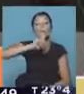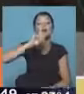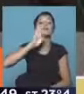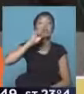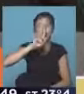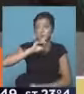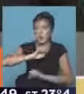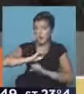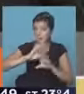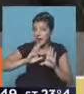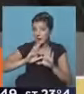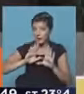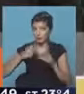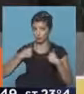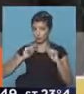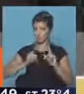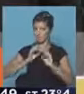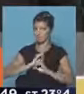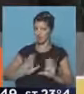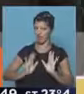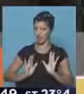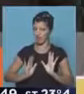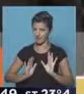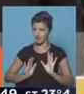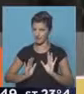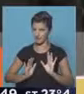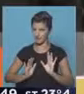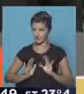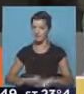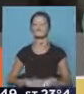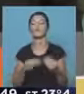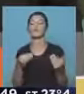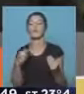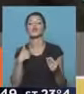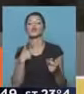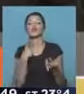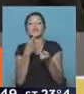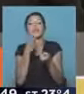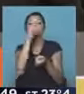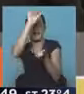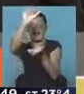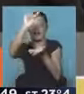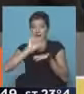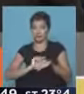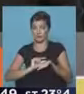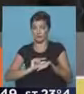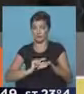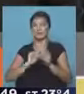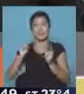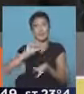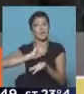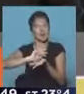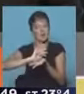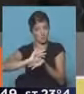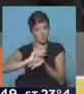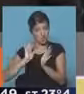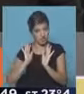también nos van mal a nosotros ahora nosotros dependemos de las inversiones que pueden ser a venir y mientras tanto de la deuda